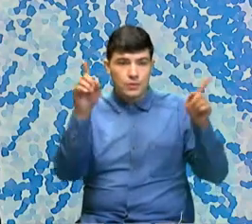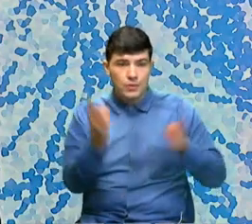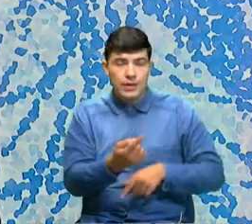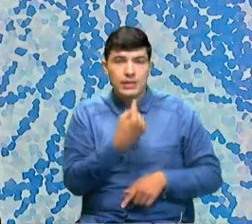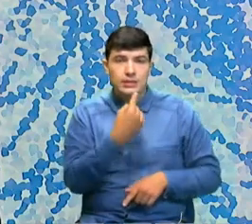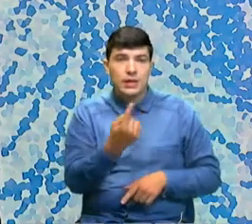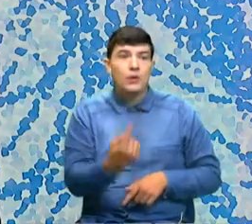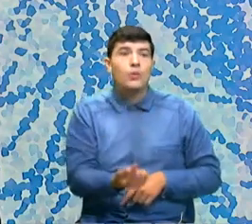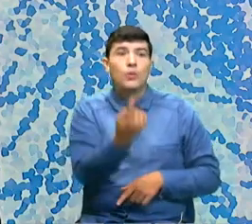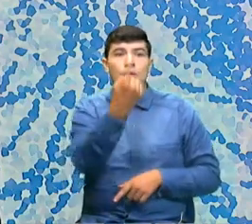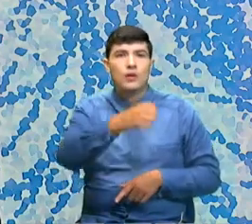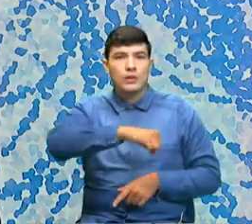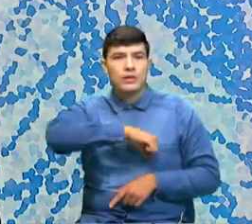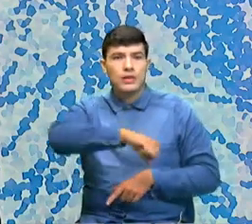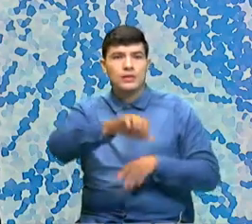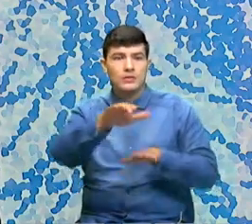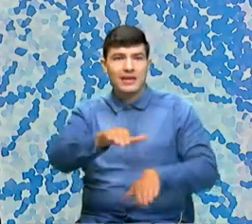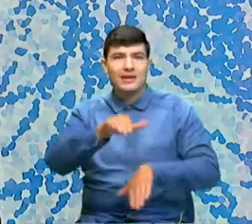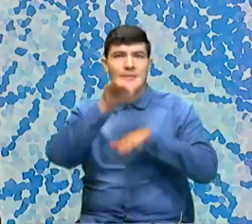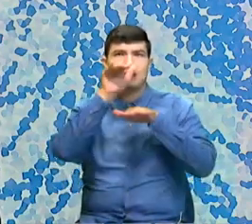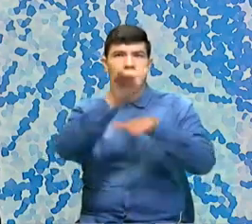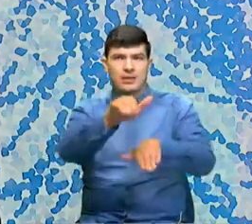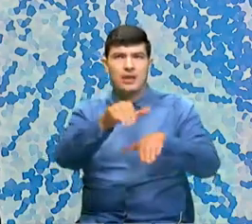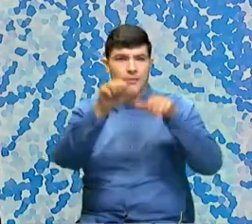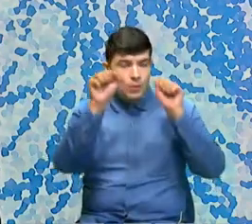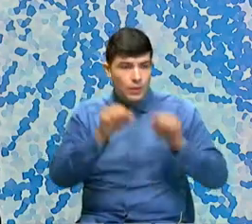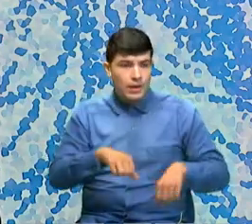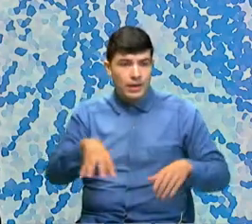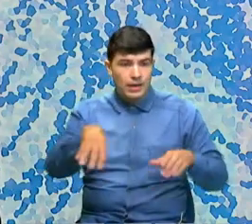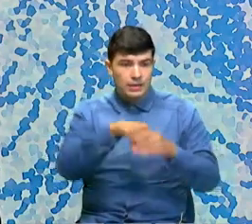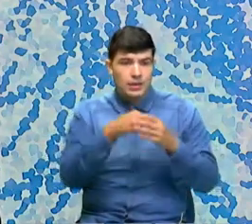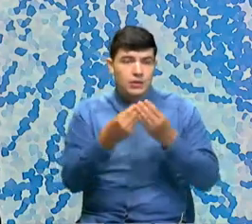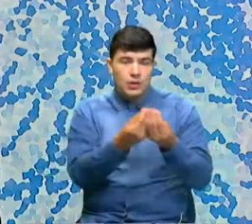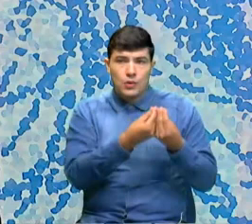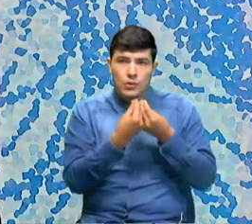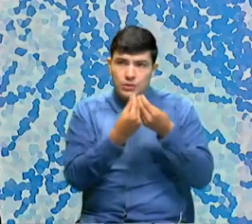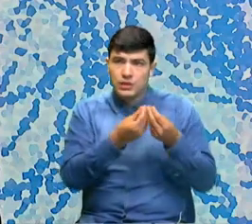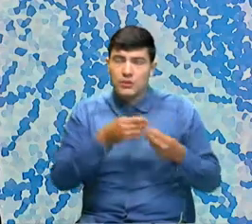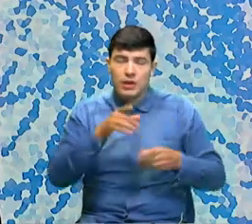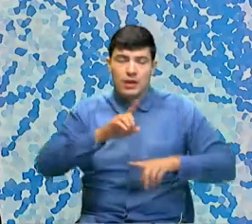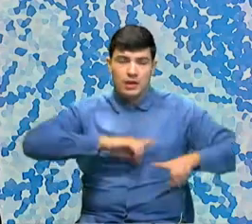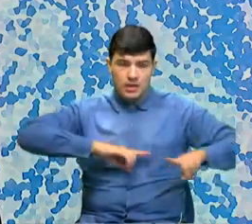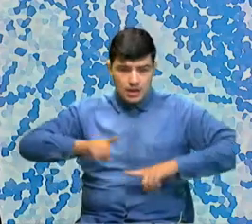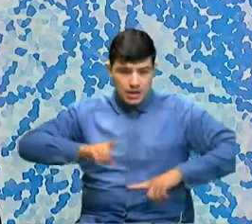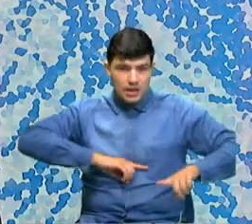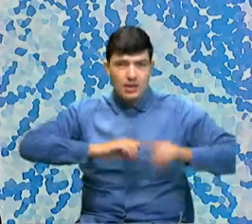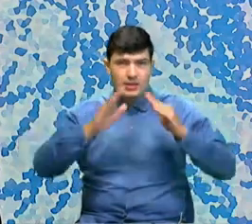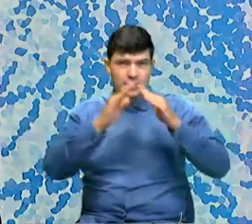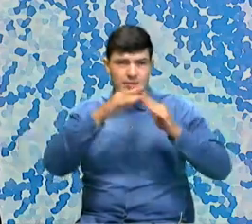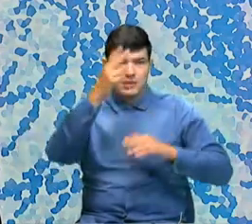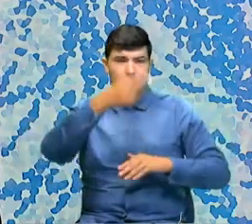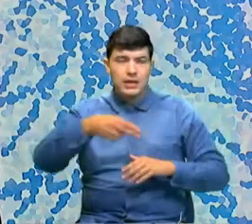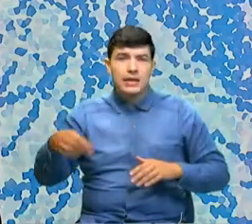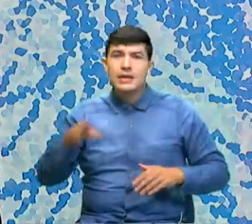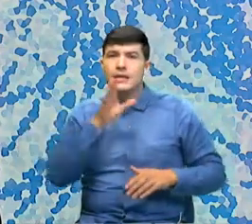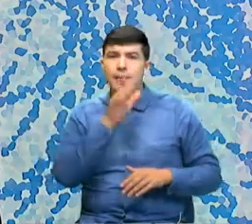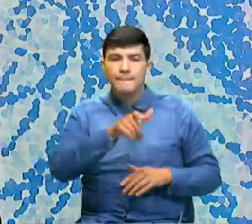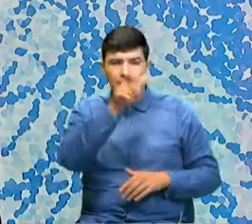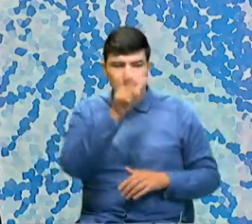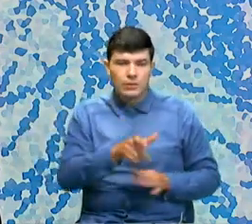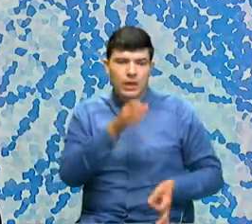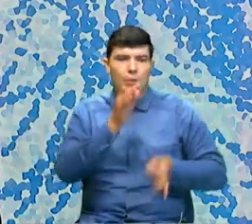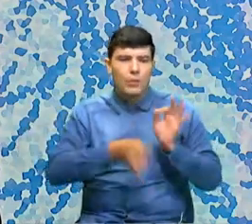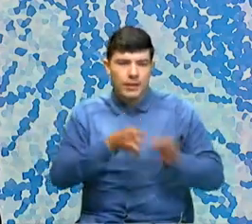que tienen derecho a la representatividad para ser miembros del Consejo de Administración son las personas jurídicas.